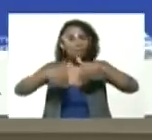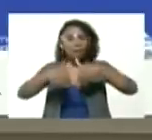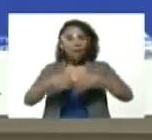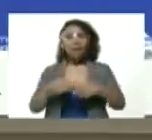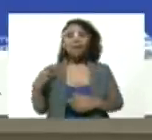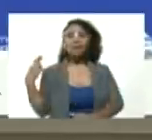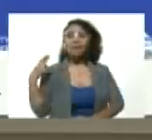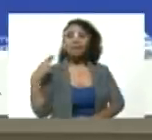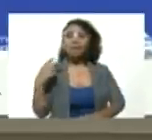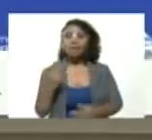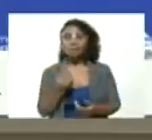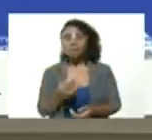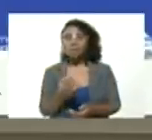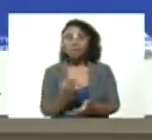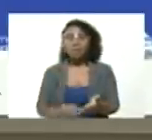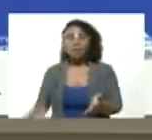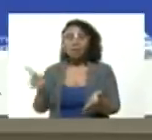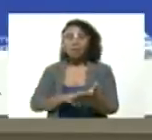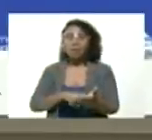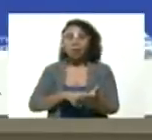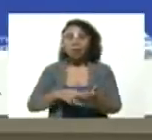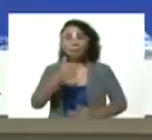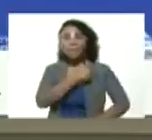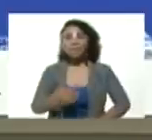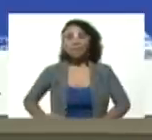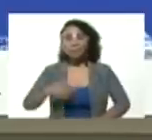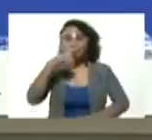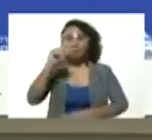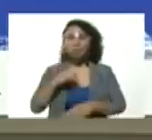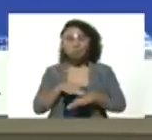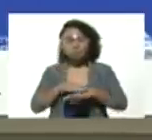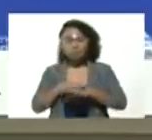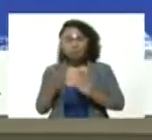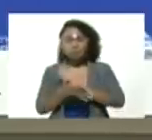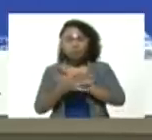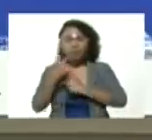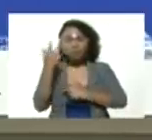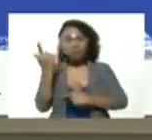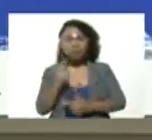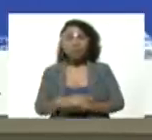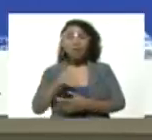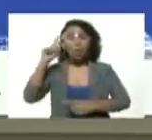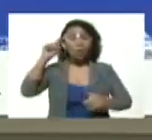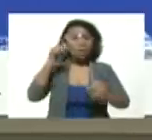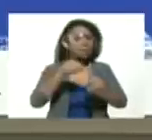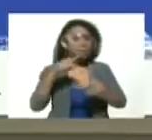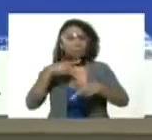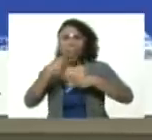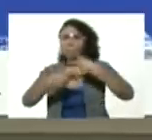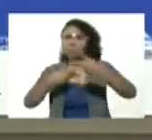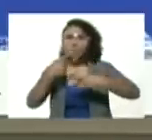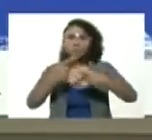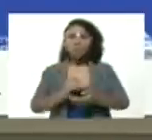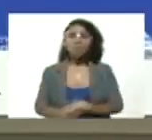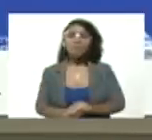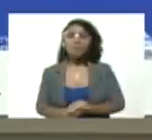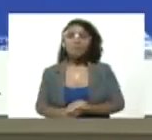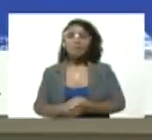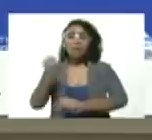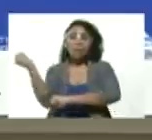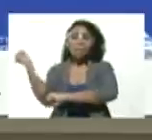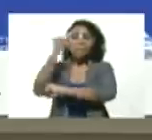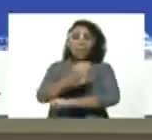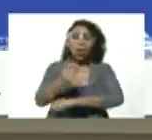reeligió al presidente Nicolás Maduro. Tiene un objetivo político, derrotar un gobierno